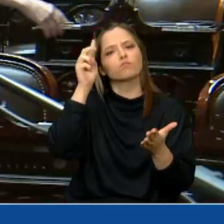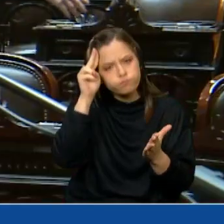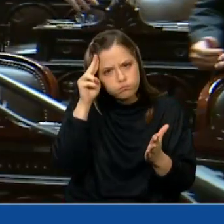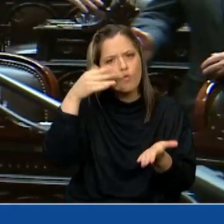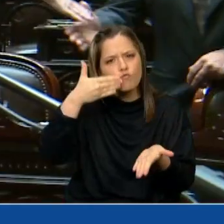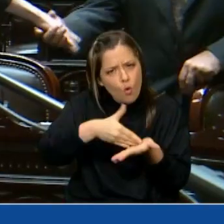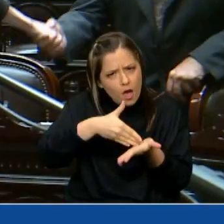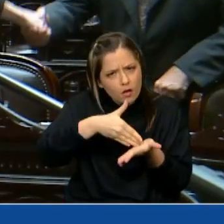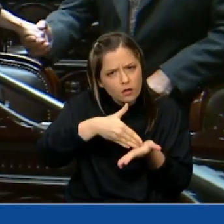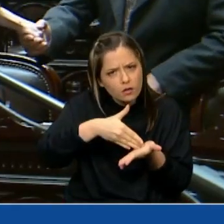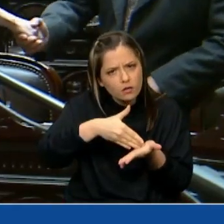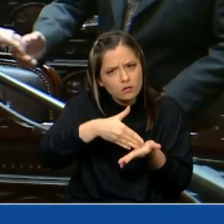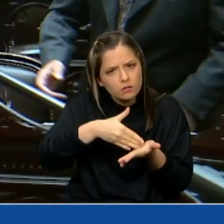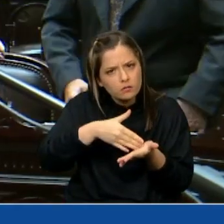Nacional?